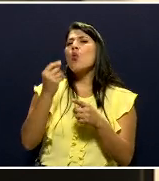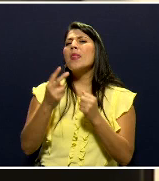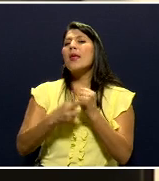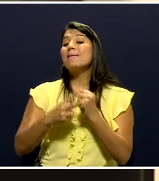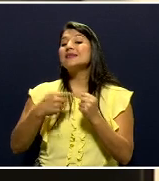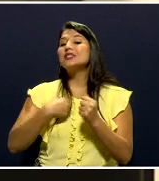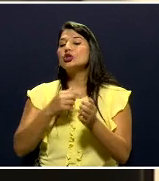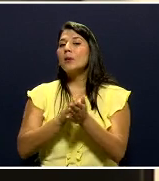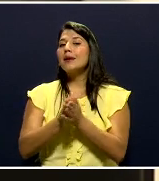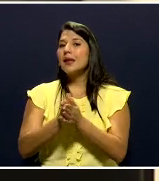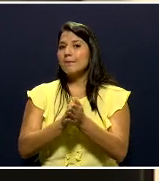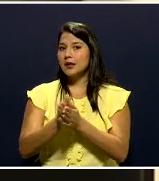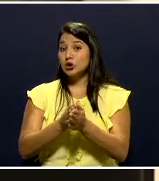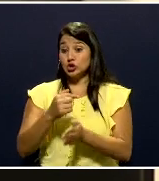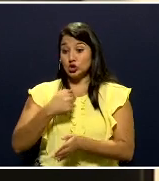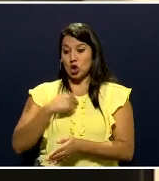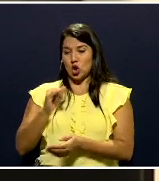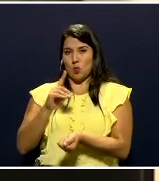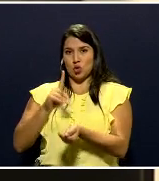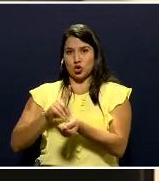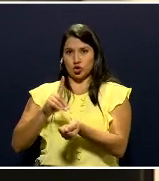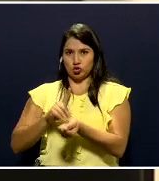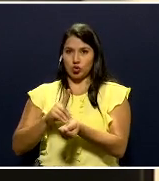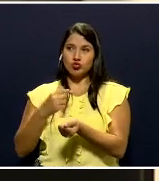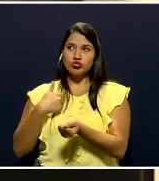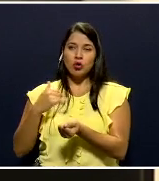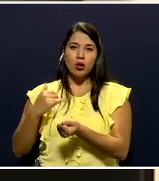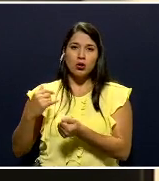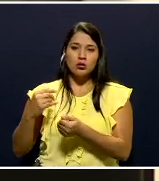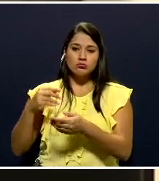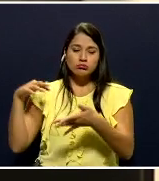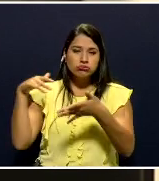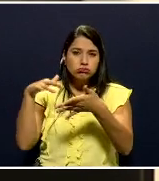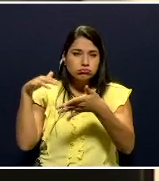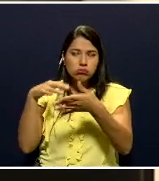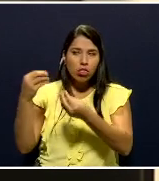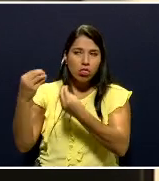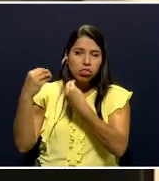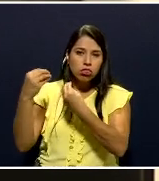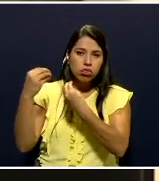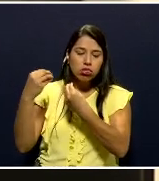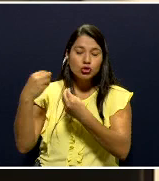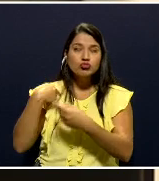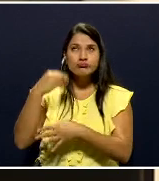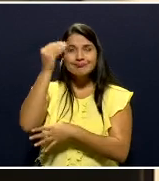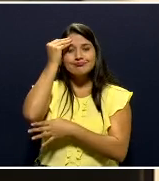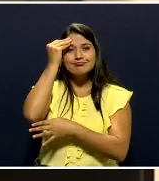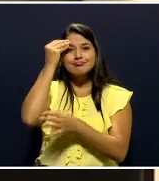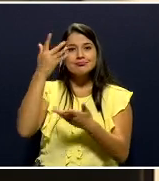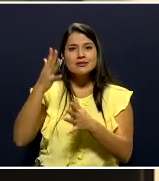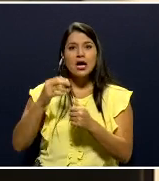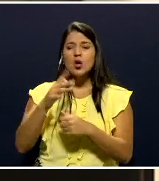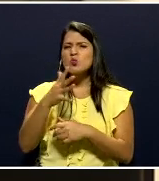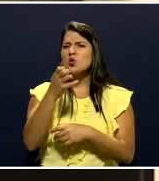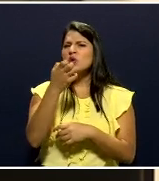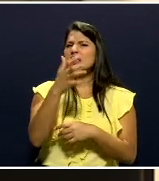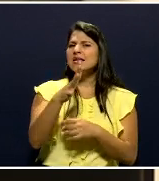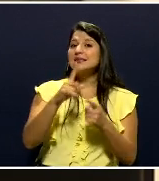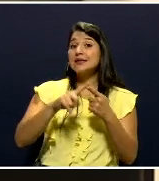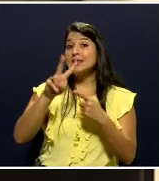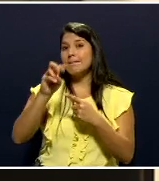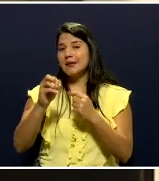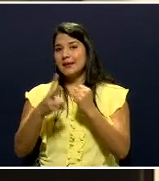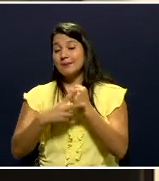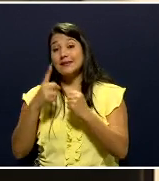yo me lavo las manos como microbiólogo entrenado en el manejo de estas enfermedades infecciosas. Y usualmente lo hago entre 15 y 20 veces por